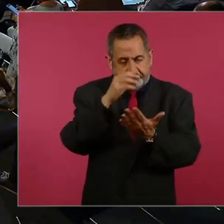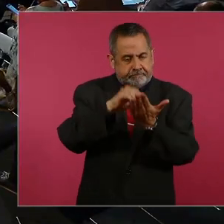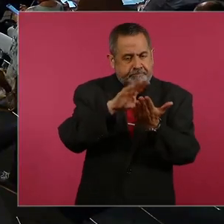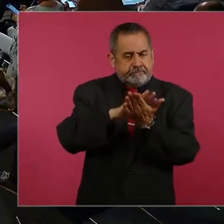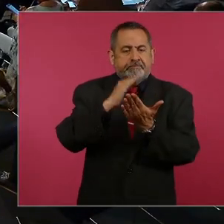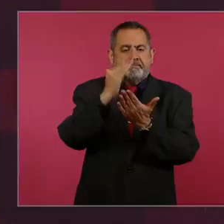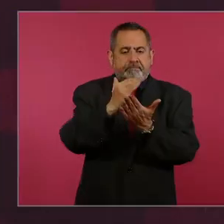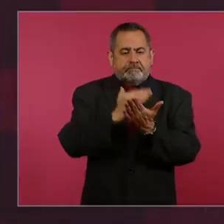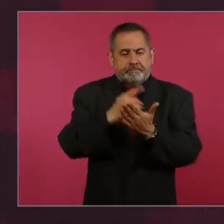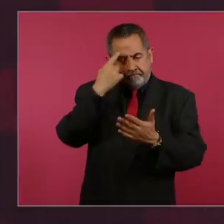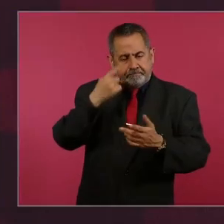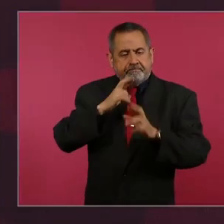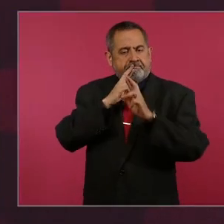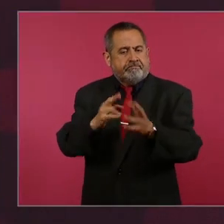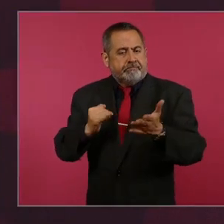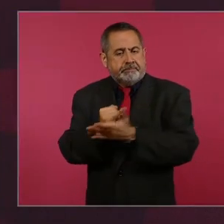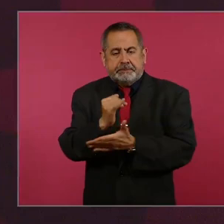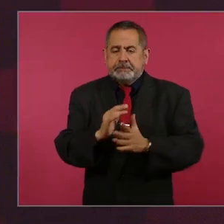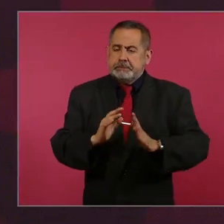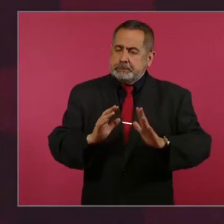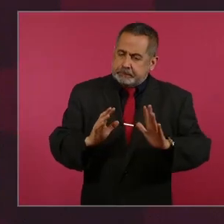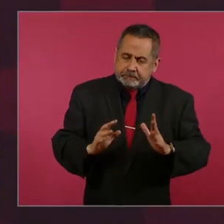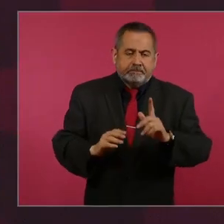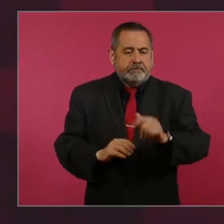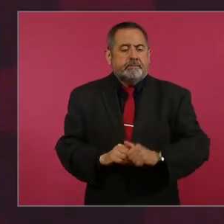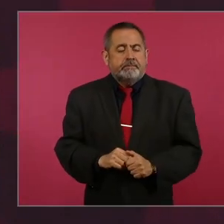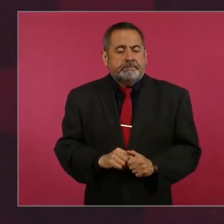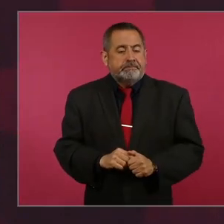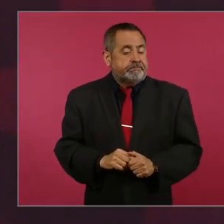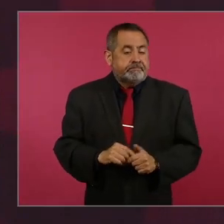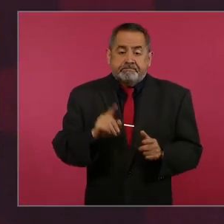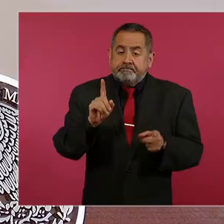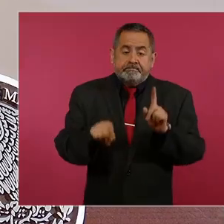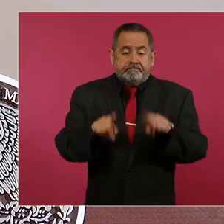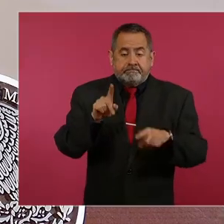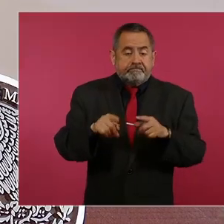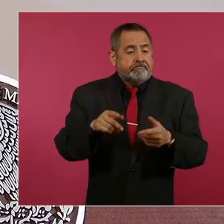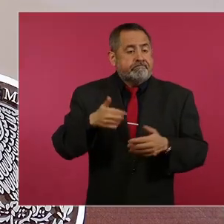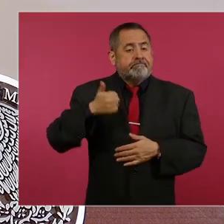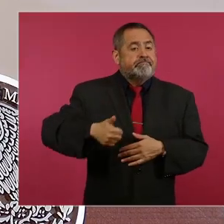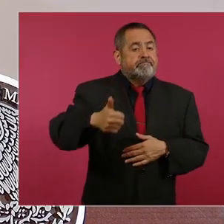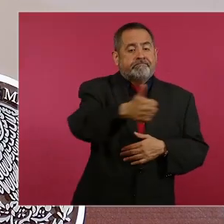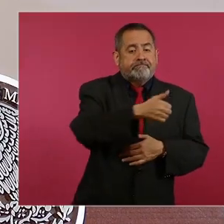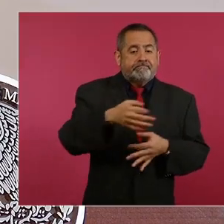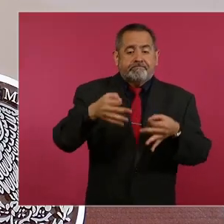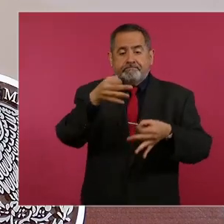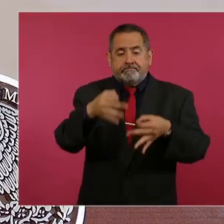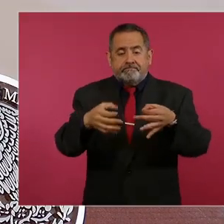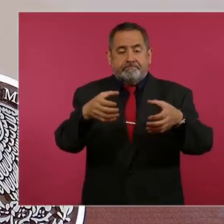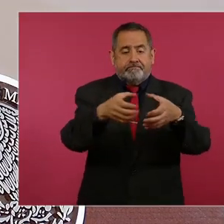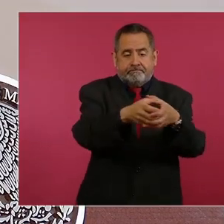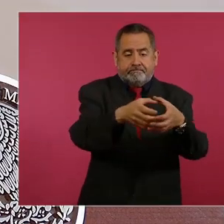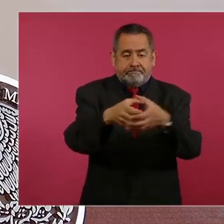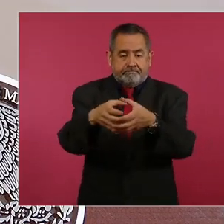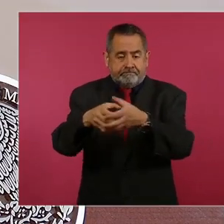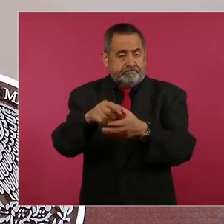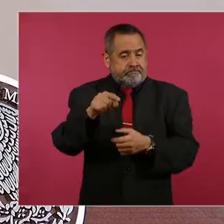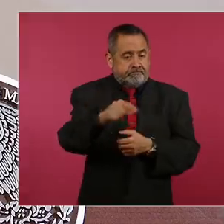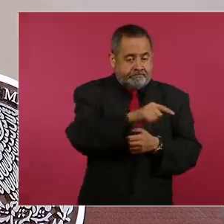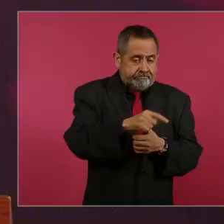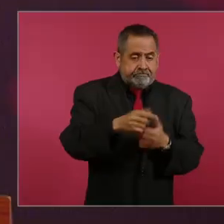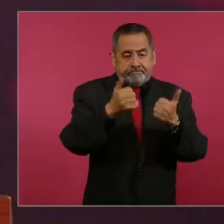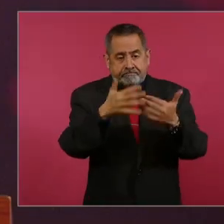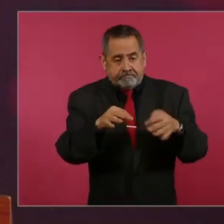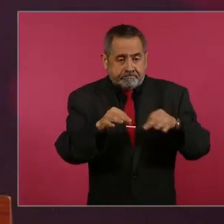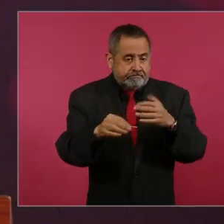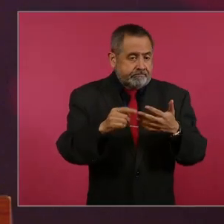para poder emitir las resoluciones. Dependiendo de las cargas de trabajo que los colegiados en materia administrativa, sobre